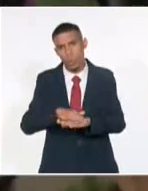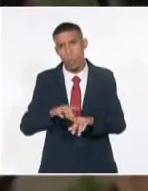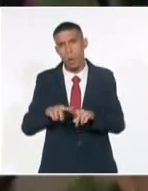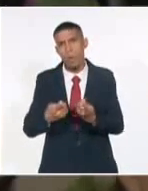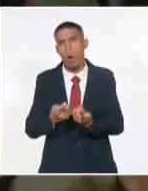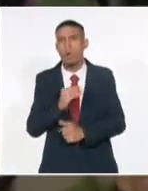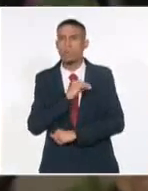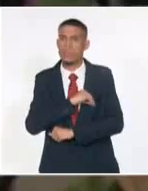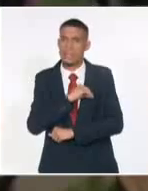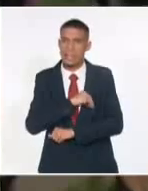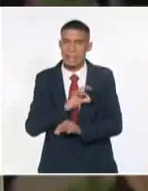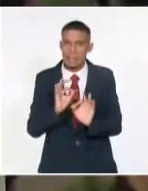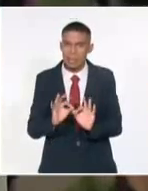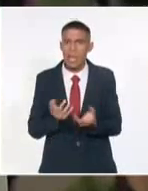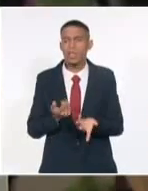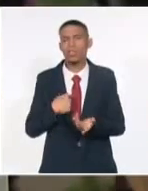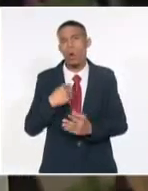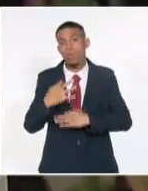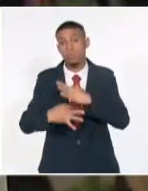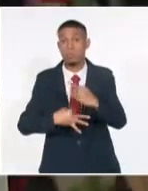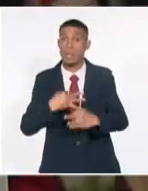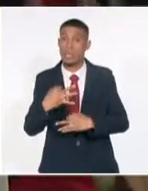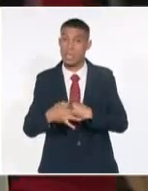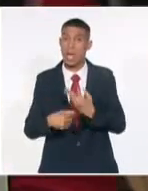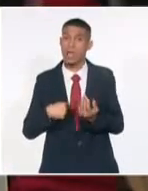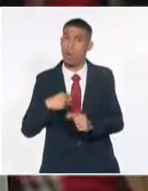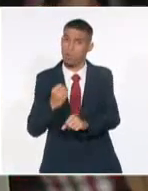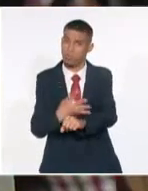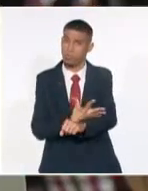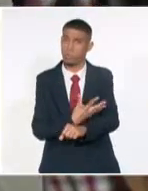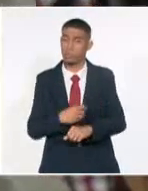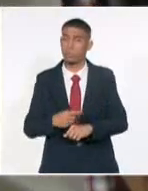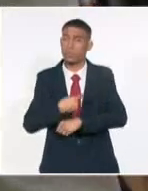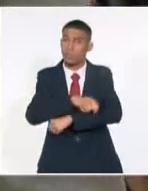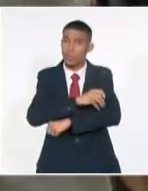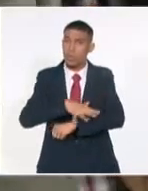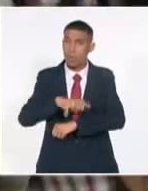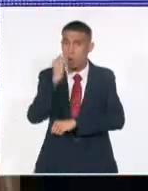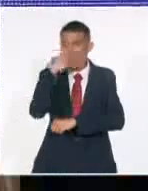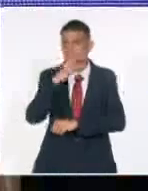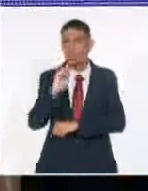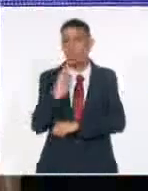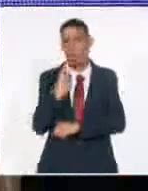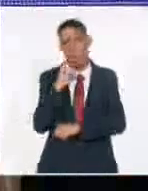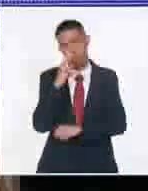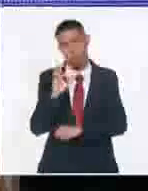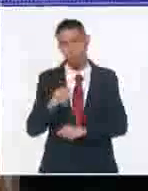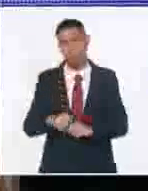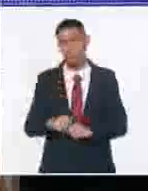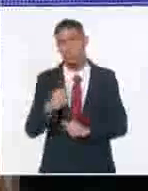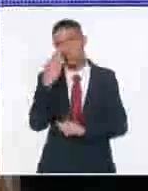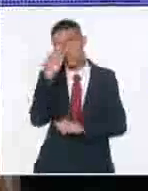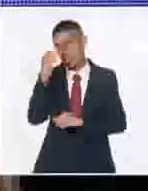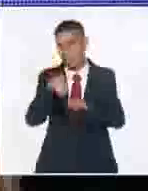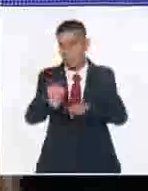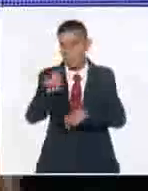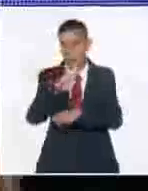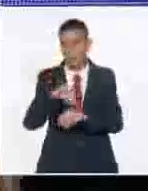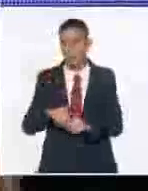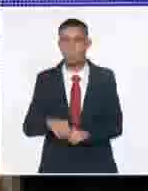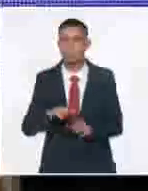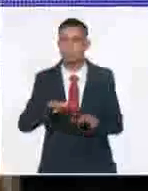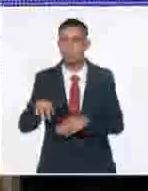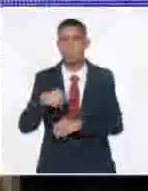sentimiento que uno trata de expresar. Nuestro pueblo no está solo. Gracias, ministro. Le agradezco y le